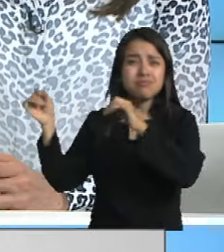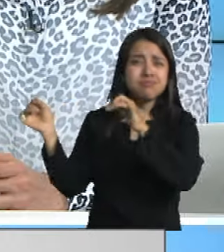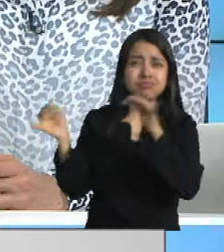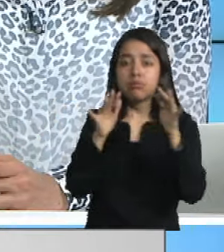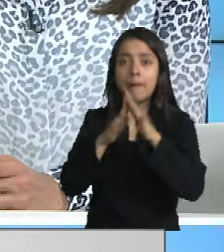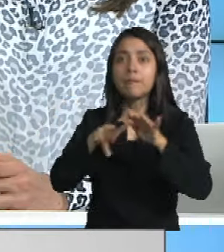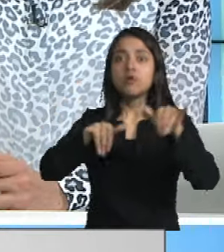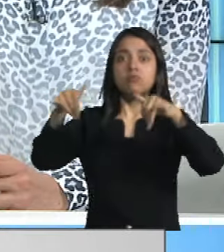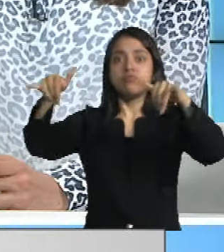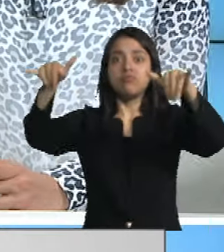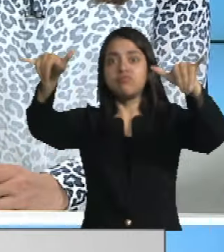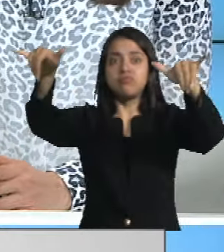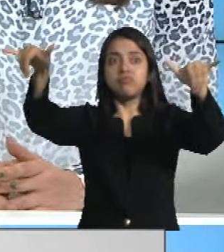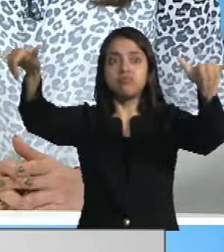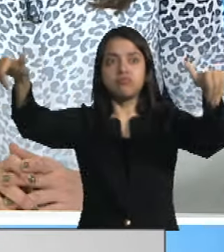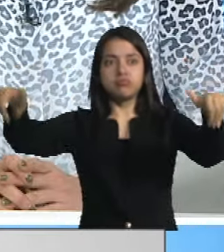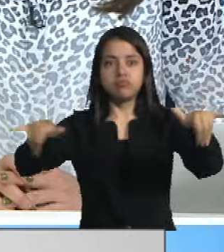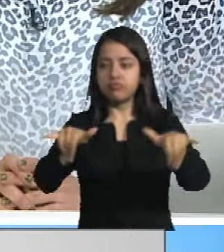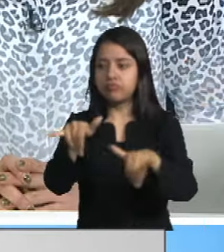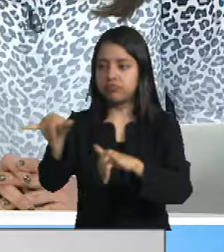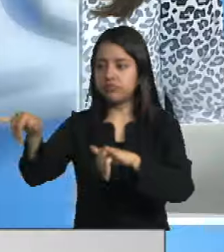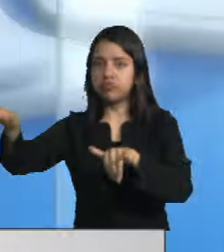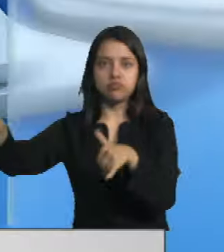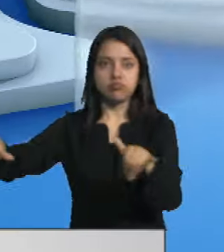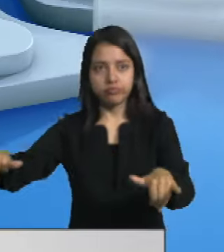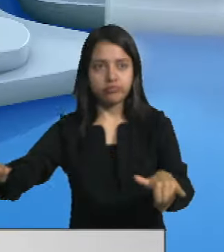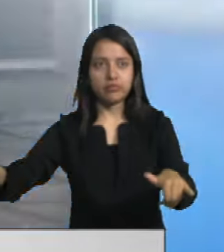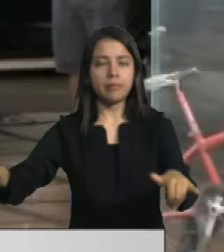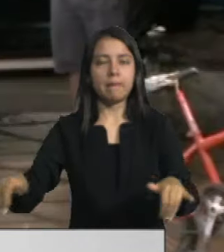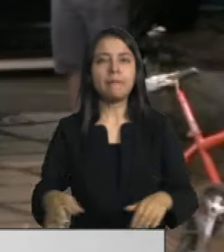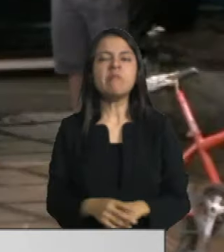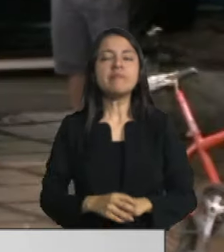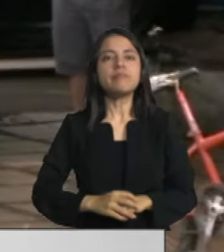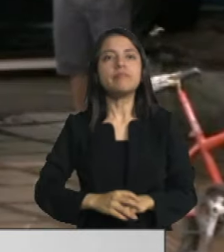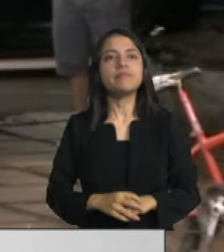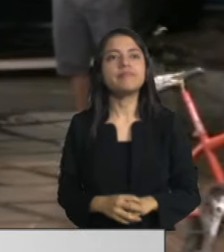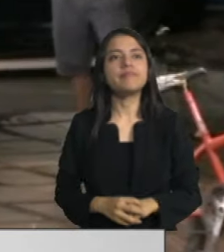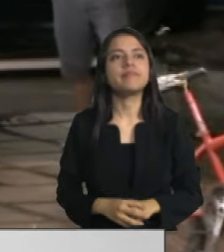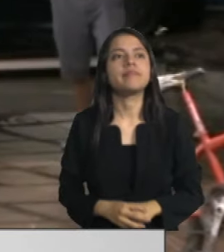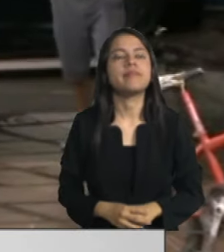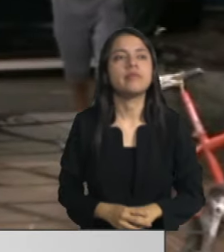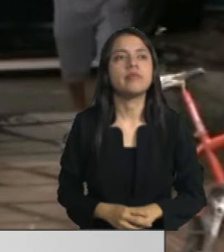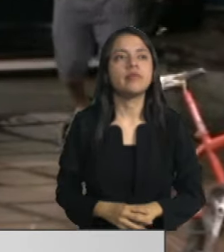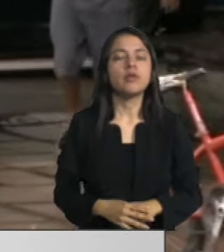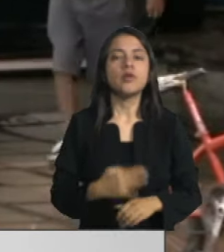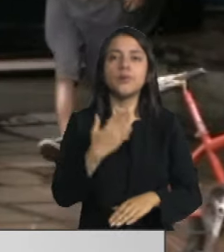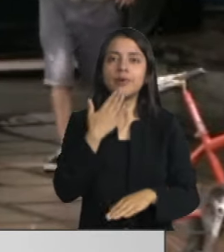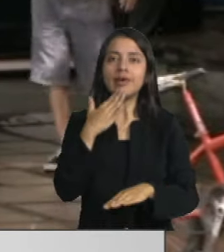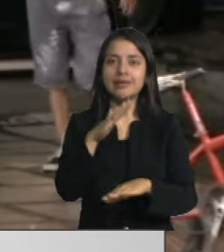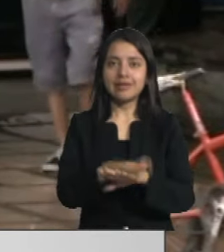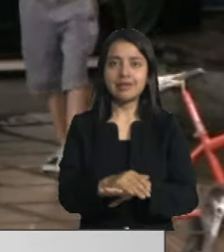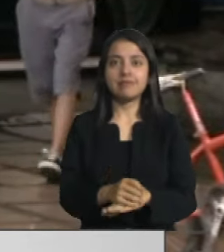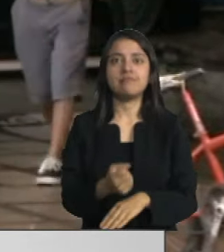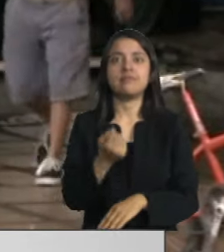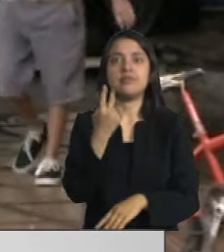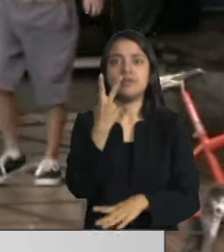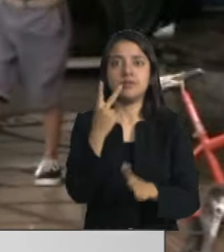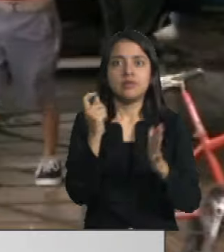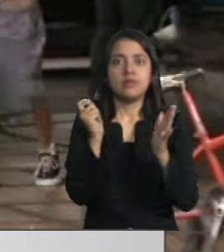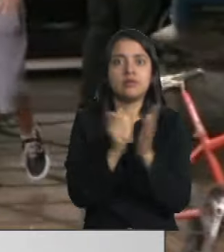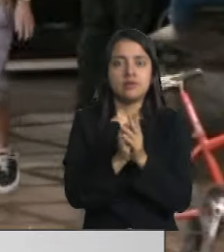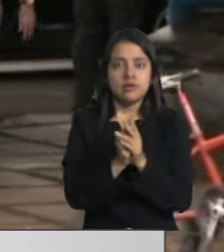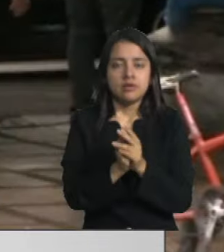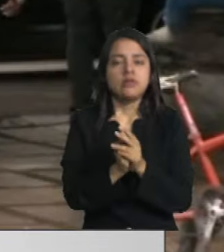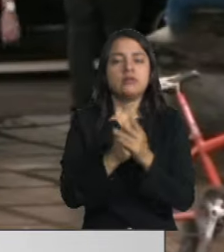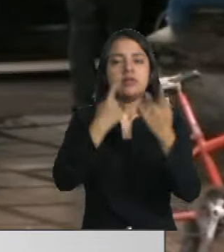turbulencia. Jorge Castro tiene los detalles. Jorge, adelante. Muchas gracias, muy buenas tardes. Es la segunda emergencia